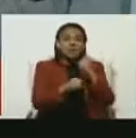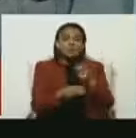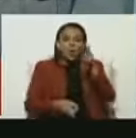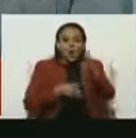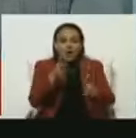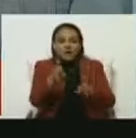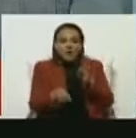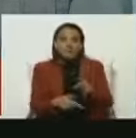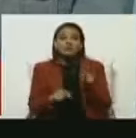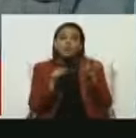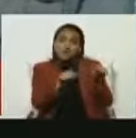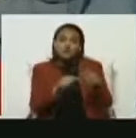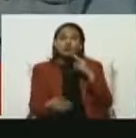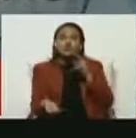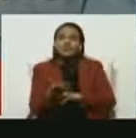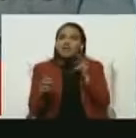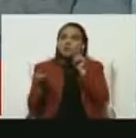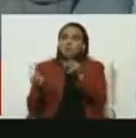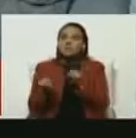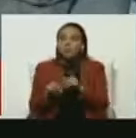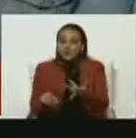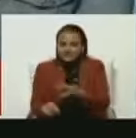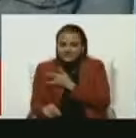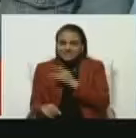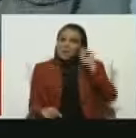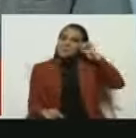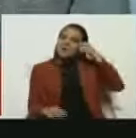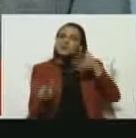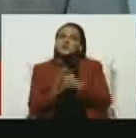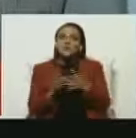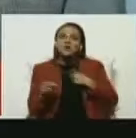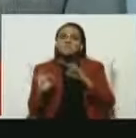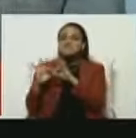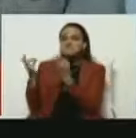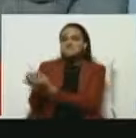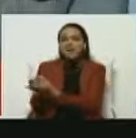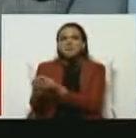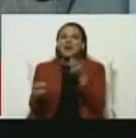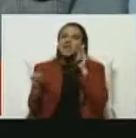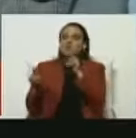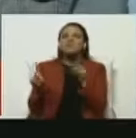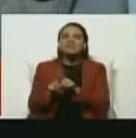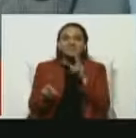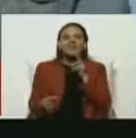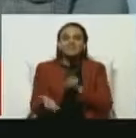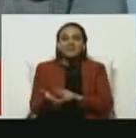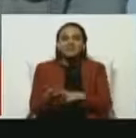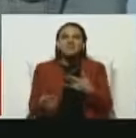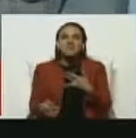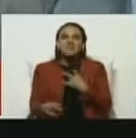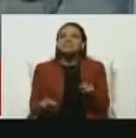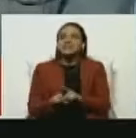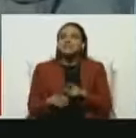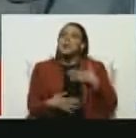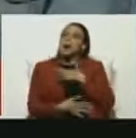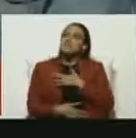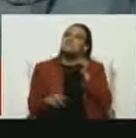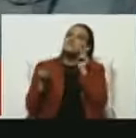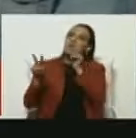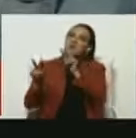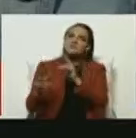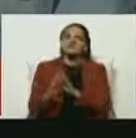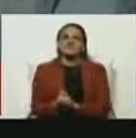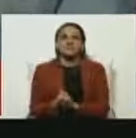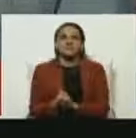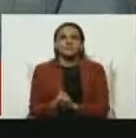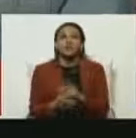verdad que eso fue como entrar también en la parte de mi familia. Y me causó mucho gusto ver esa escena. ¿Su nombre y